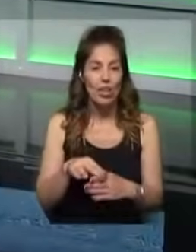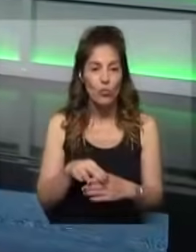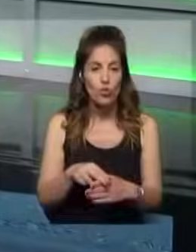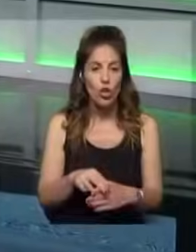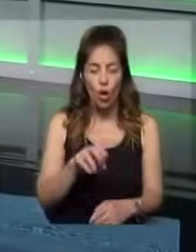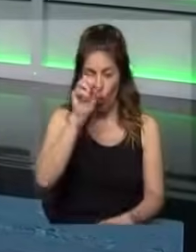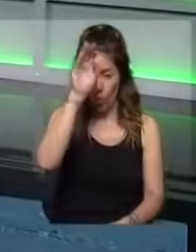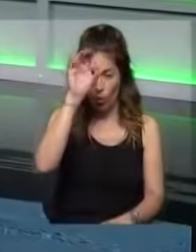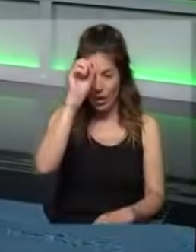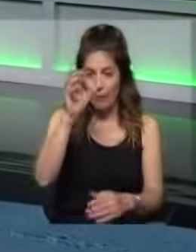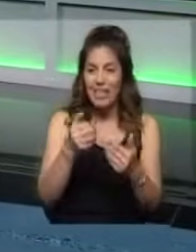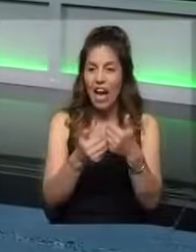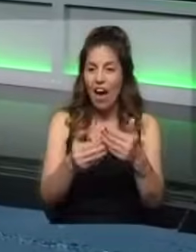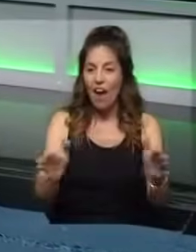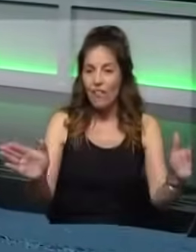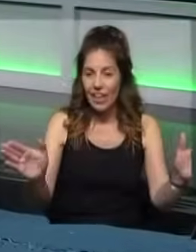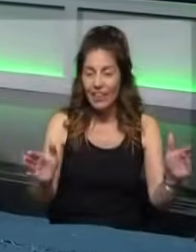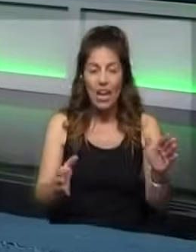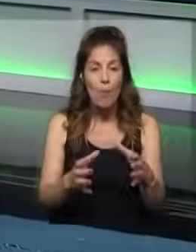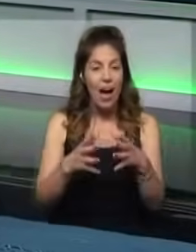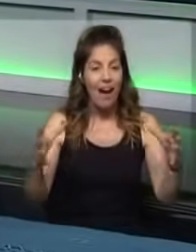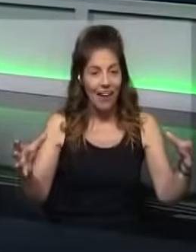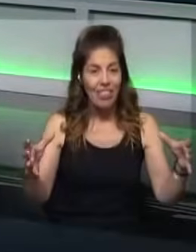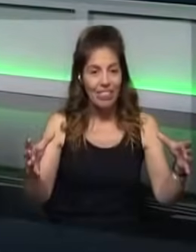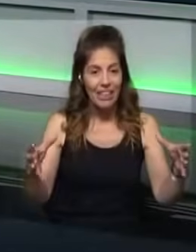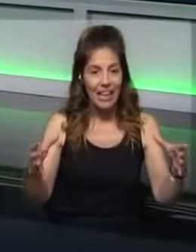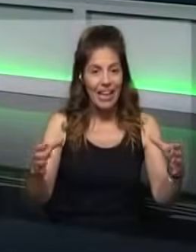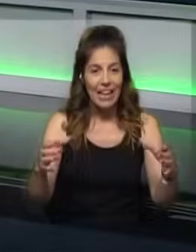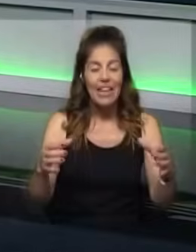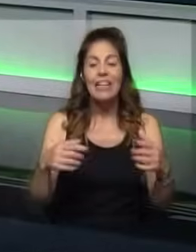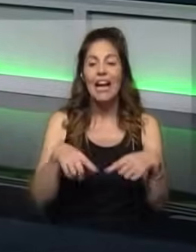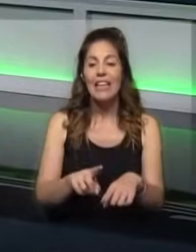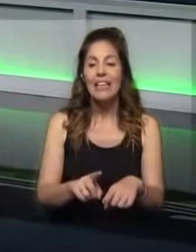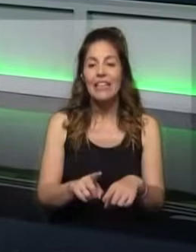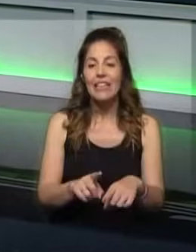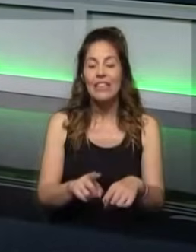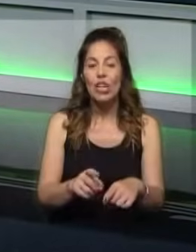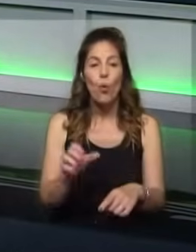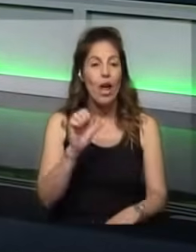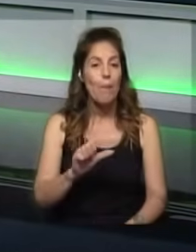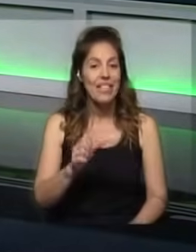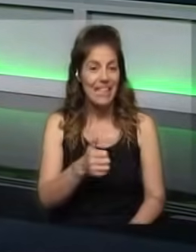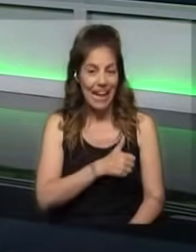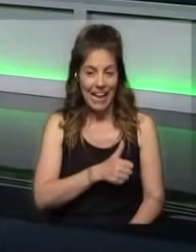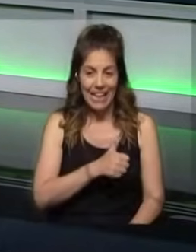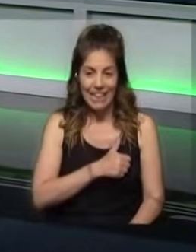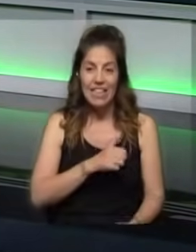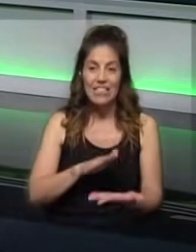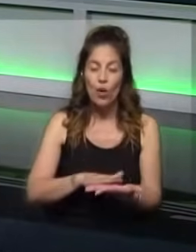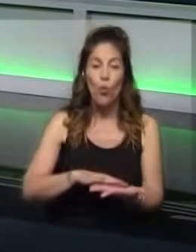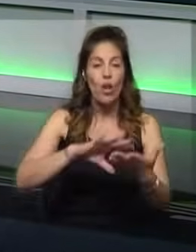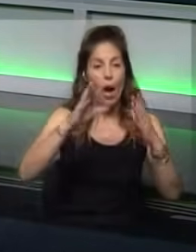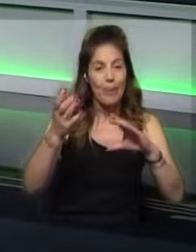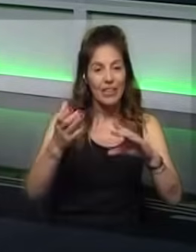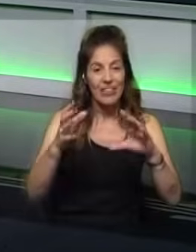mina a cielo abierto la más grande de Centroamérica de minera Panamá subsidiaria de una empresa canadiense que según los ambientalistas estaba haciendo